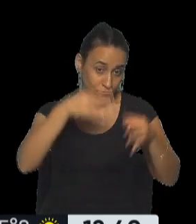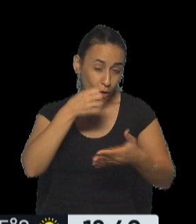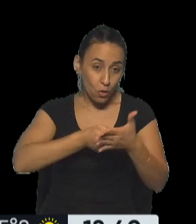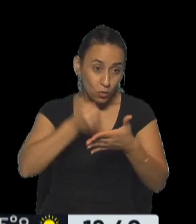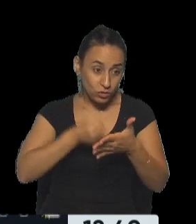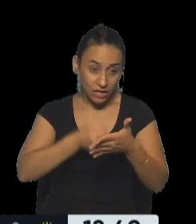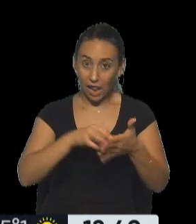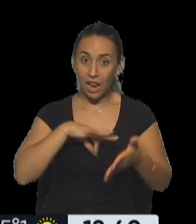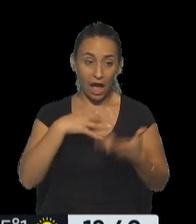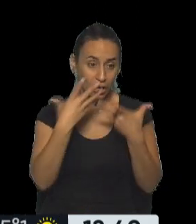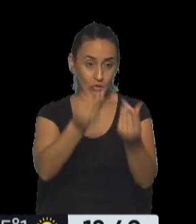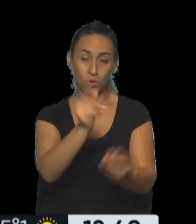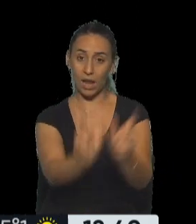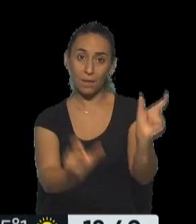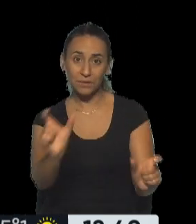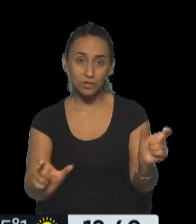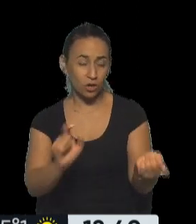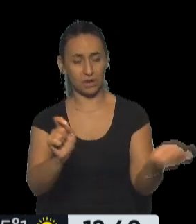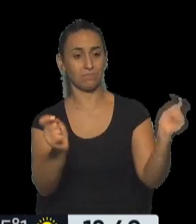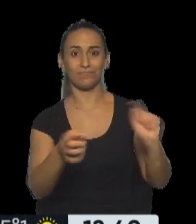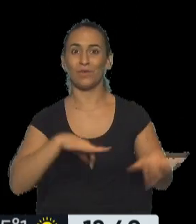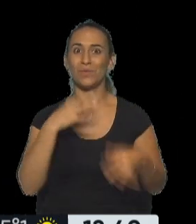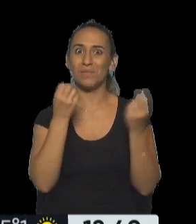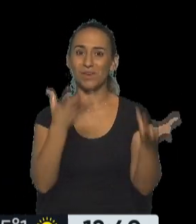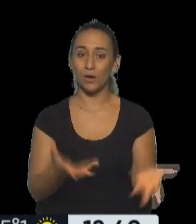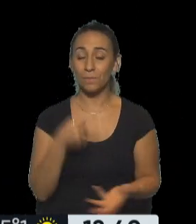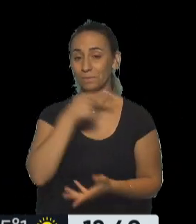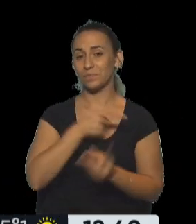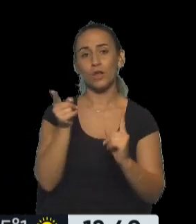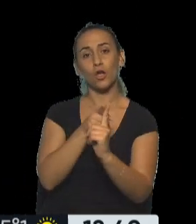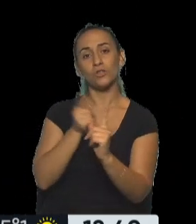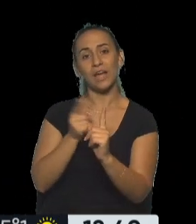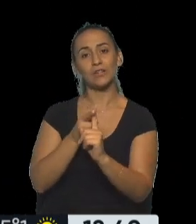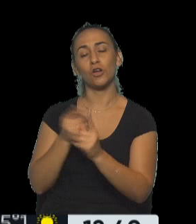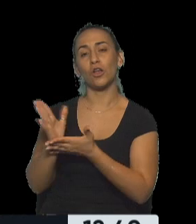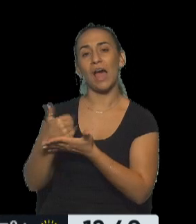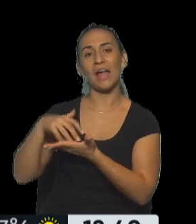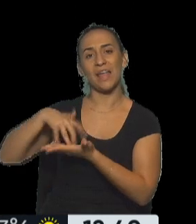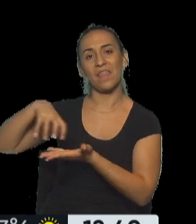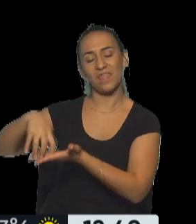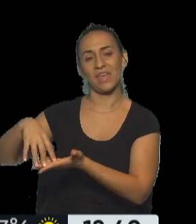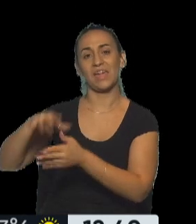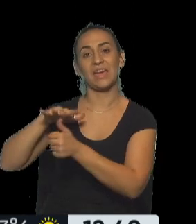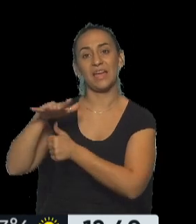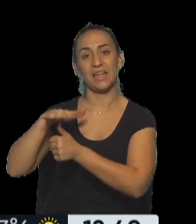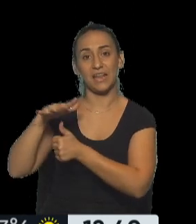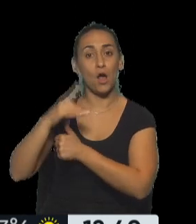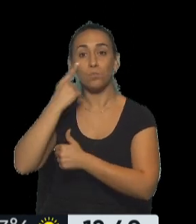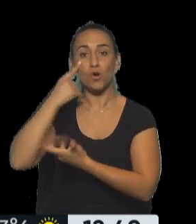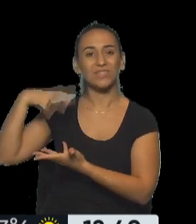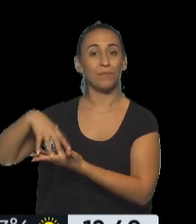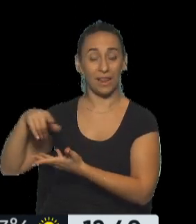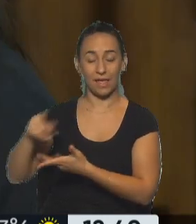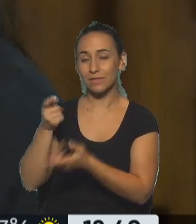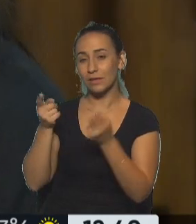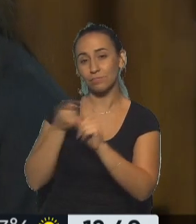de personas ahí ella articulaba con toda el área de géneros de la municipalidad de la intendencia de San Jorge y estaba a